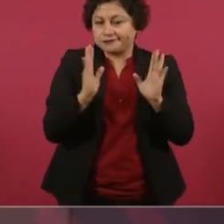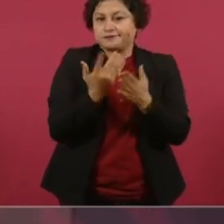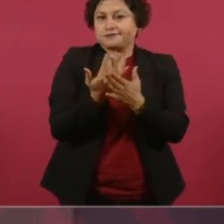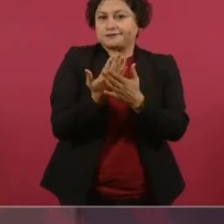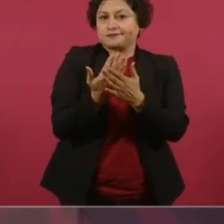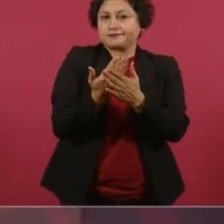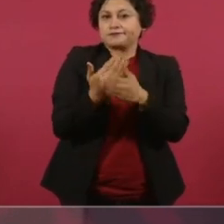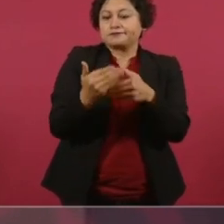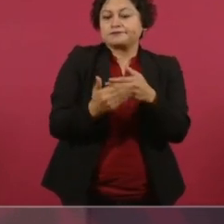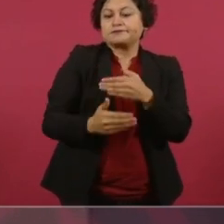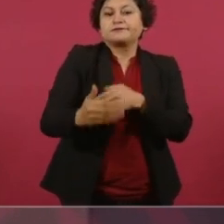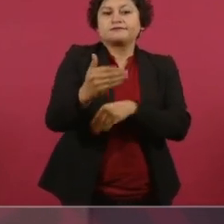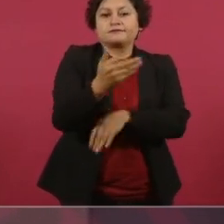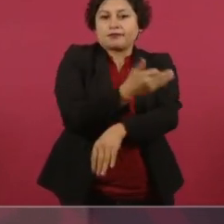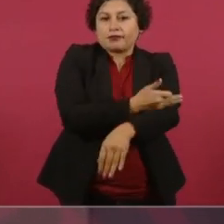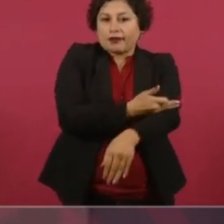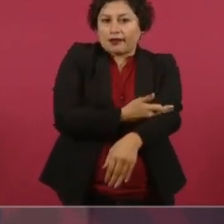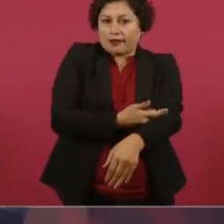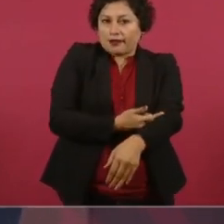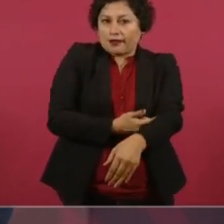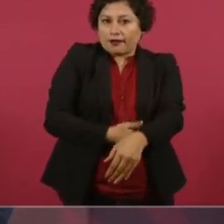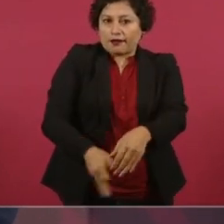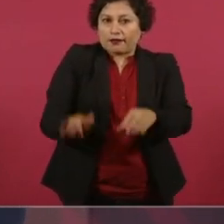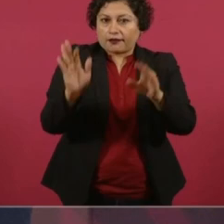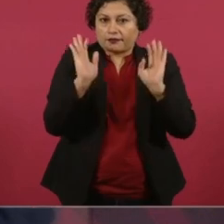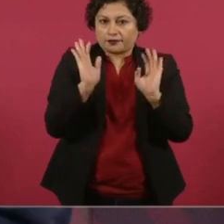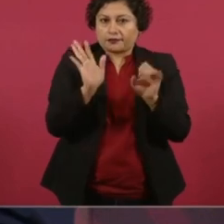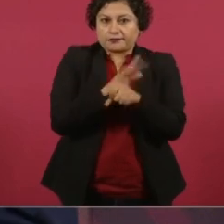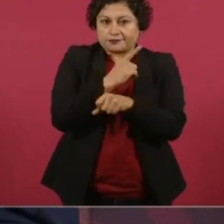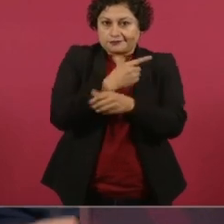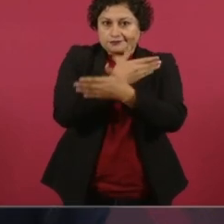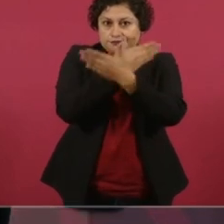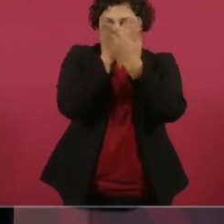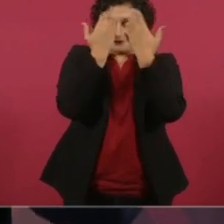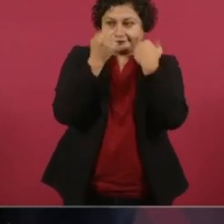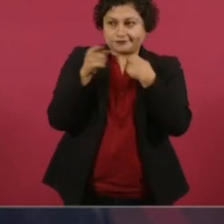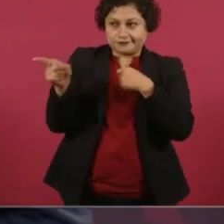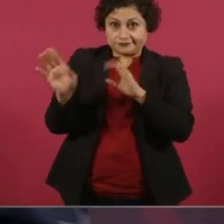pues no sé si ya se acostó. Pues,